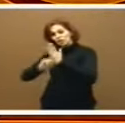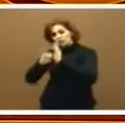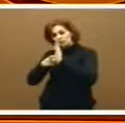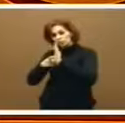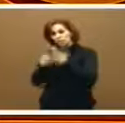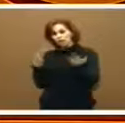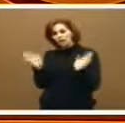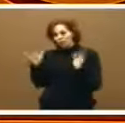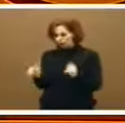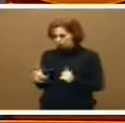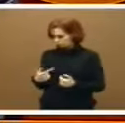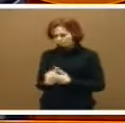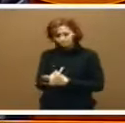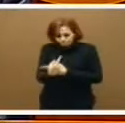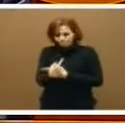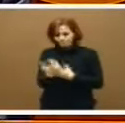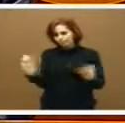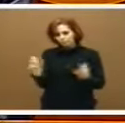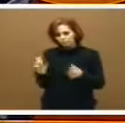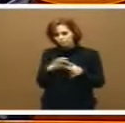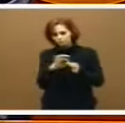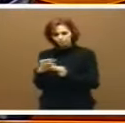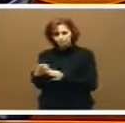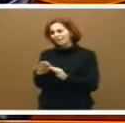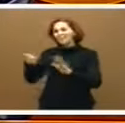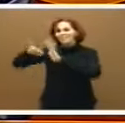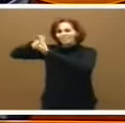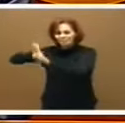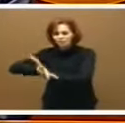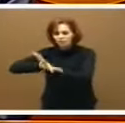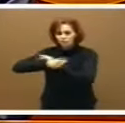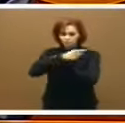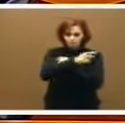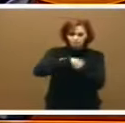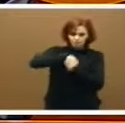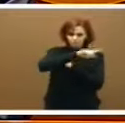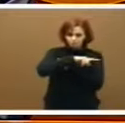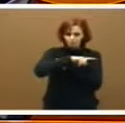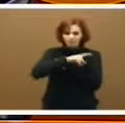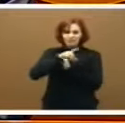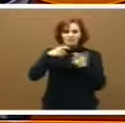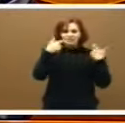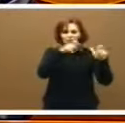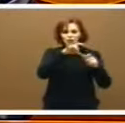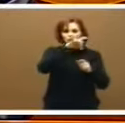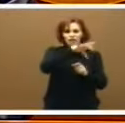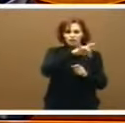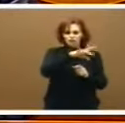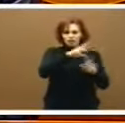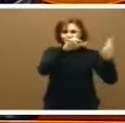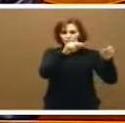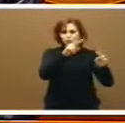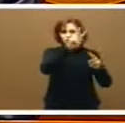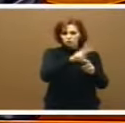que resultaba obligatorio definir palmariamente a qué personal serían aplicables las previsiones de la sección quinta del capítulo segundo del título